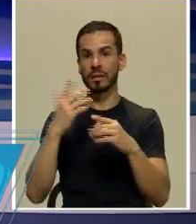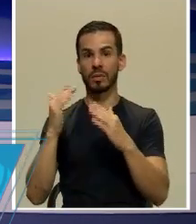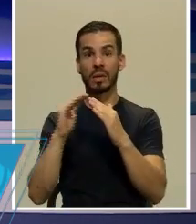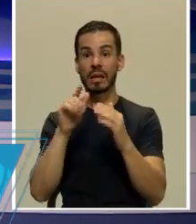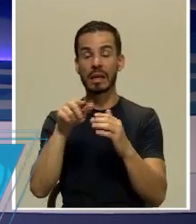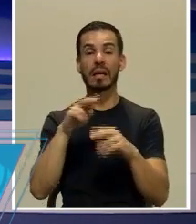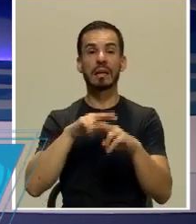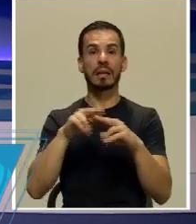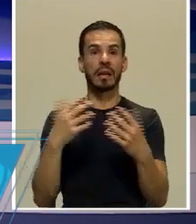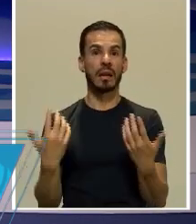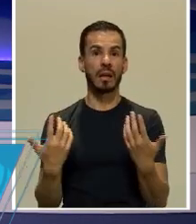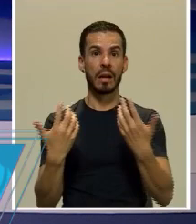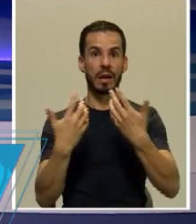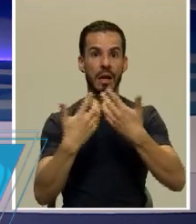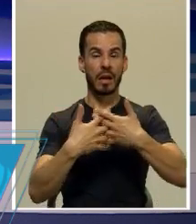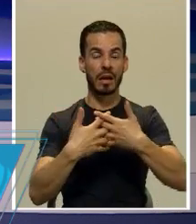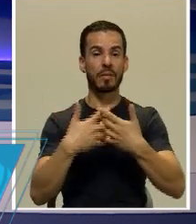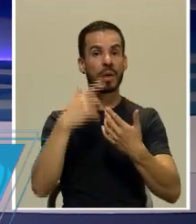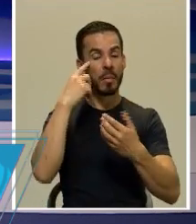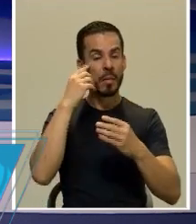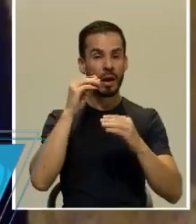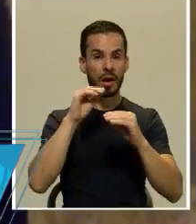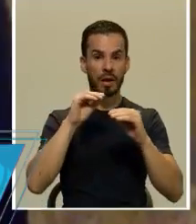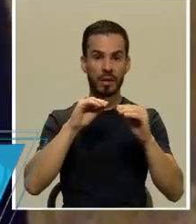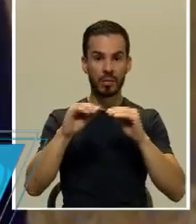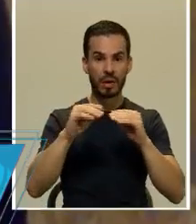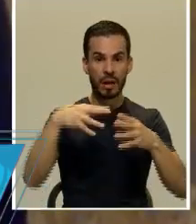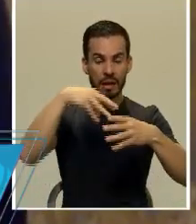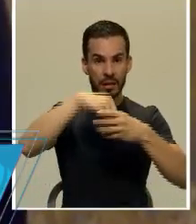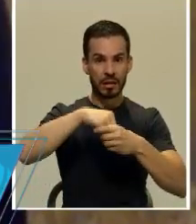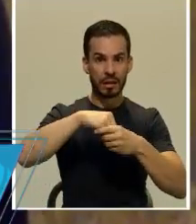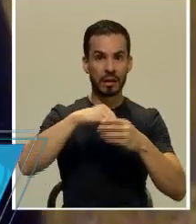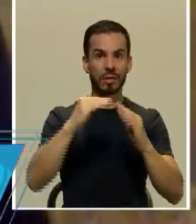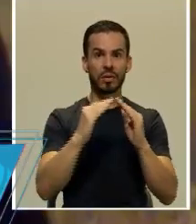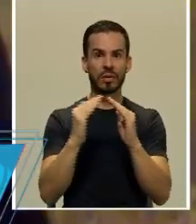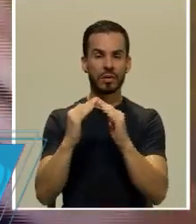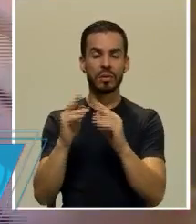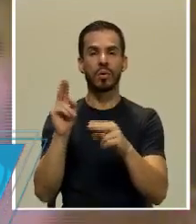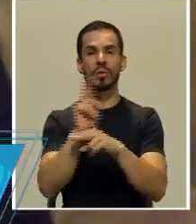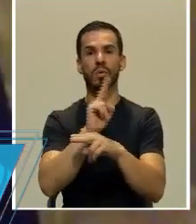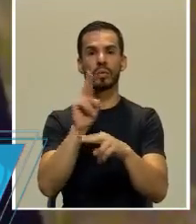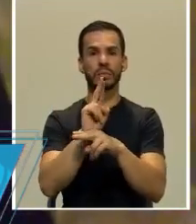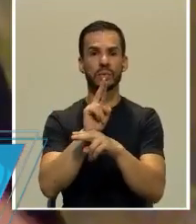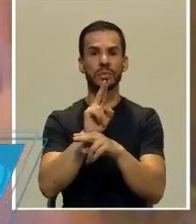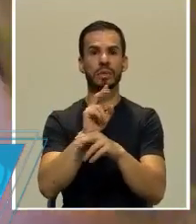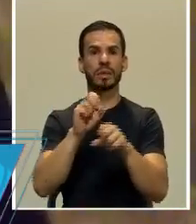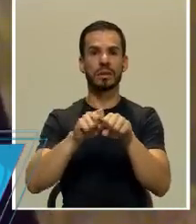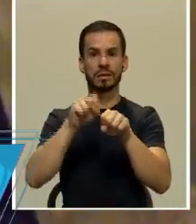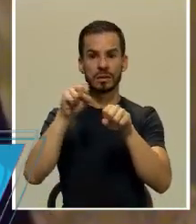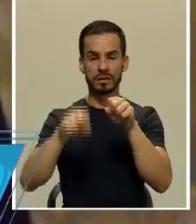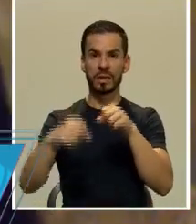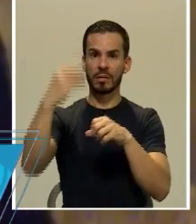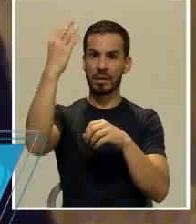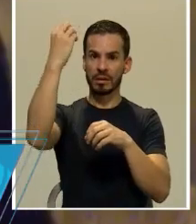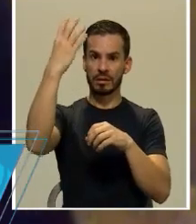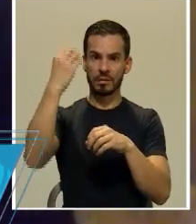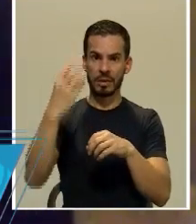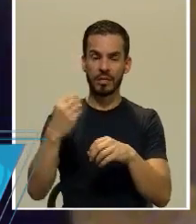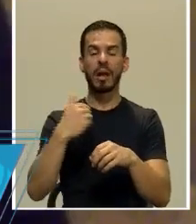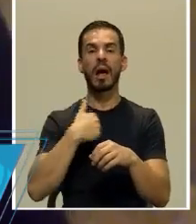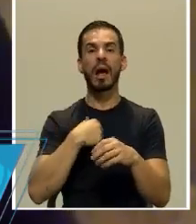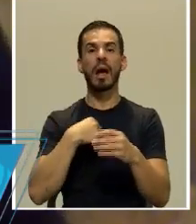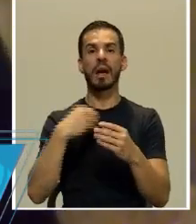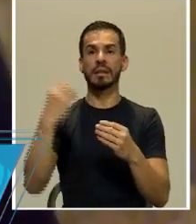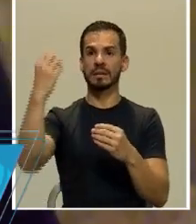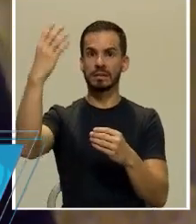que está adaptado y adecuado para movilizarse dentro de la ciudad, utilizando el sistema de semáforos, etcétera. Además hay